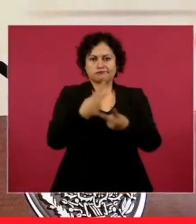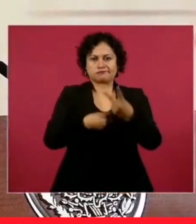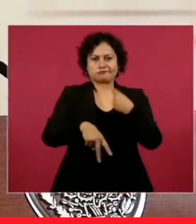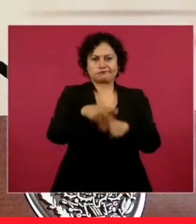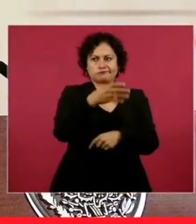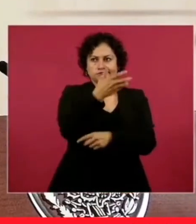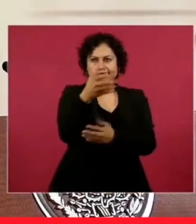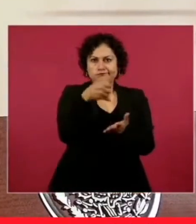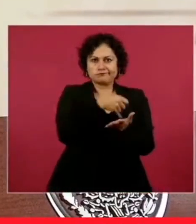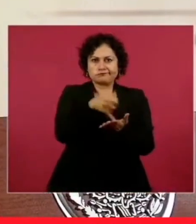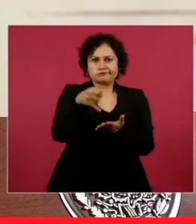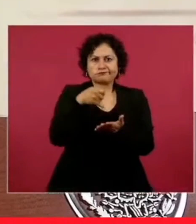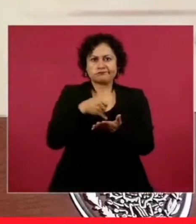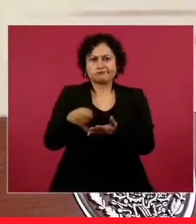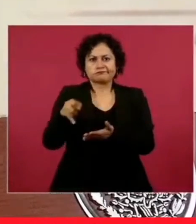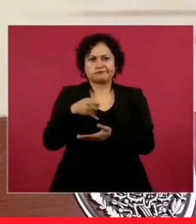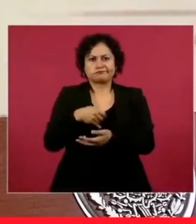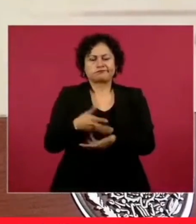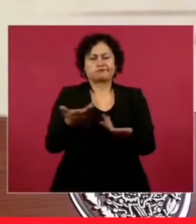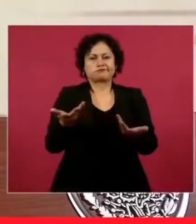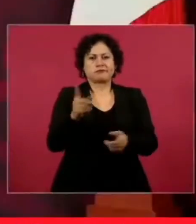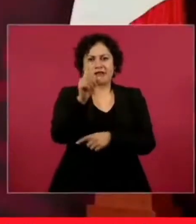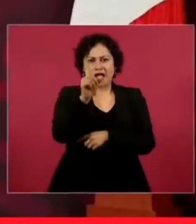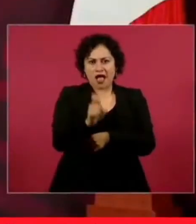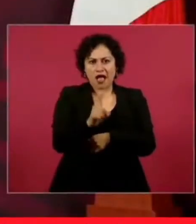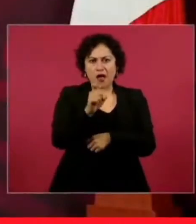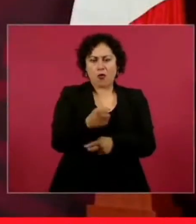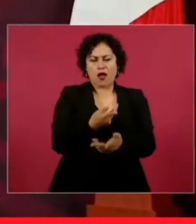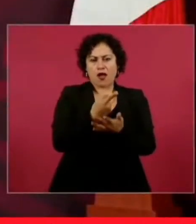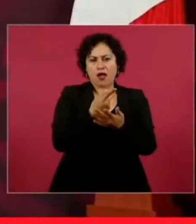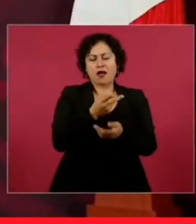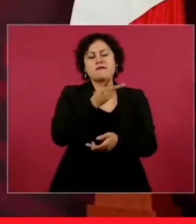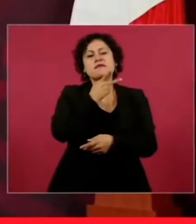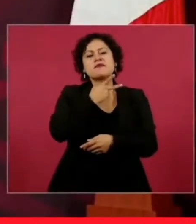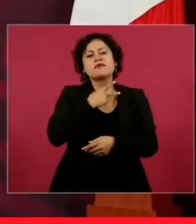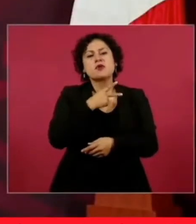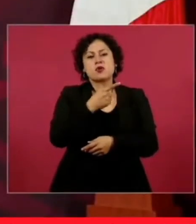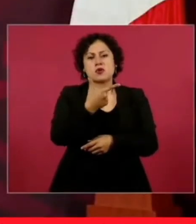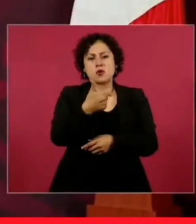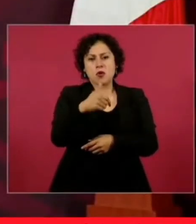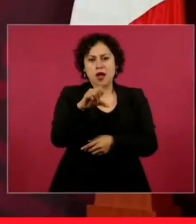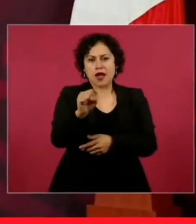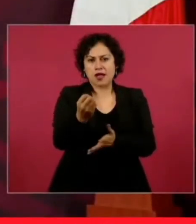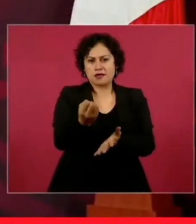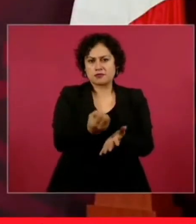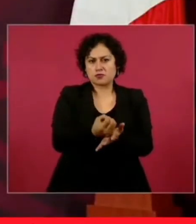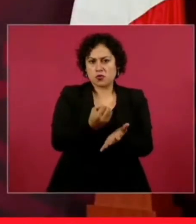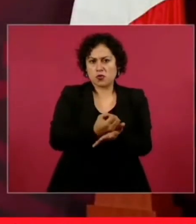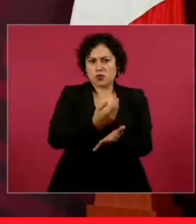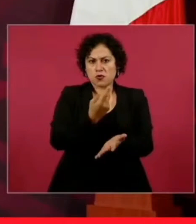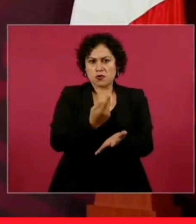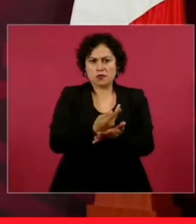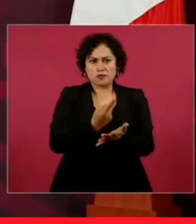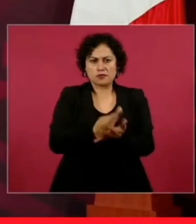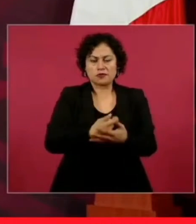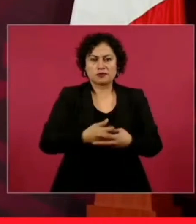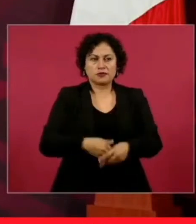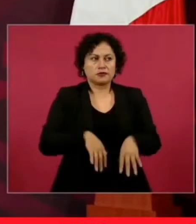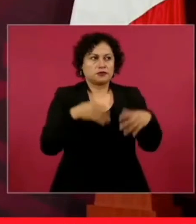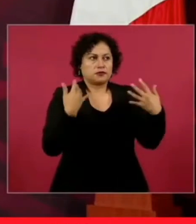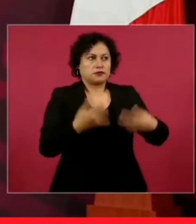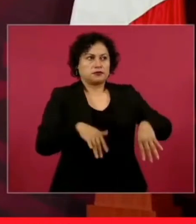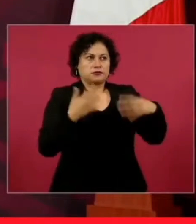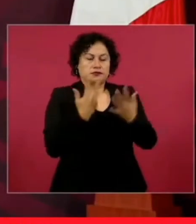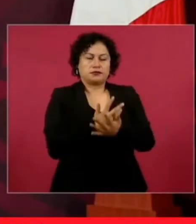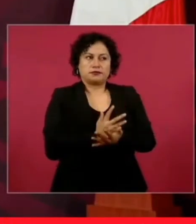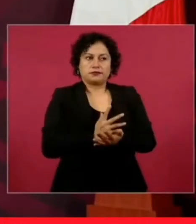playas, petróleo, gas, oro, plata. Señor, se le está pasando la mano,